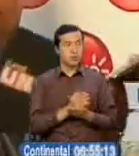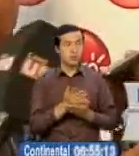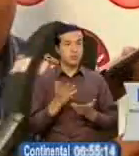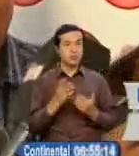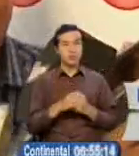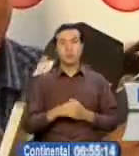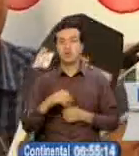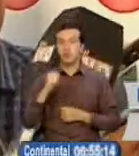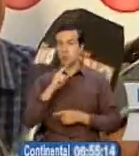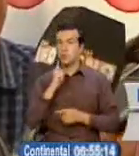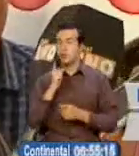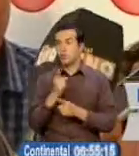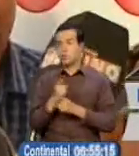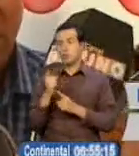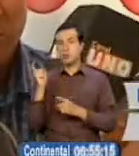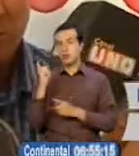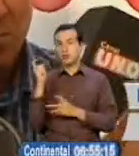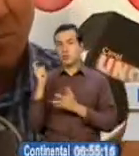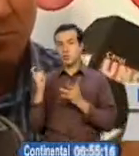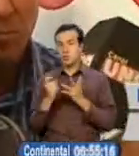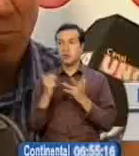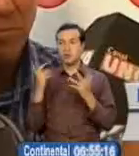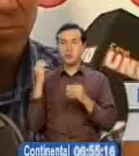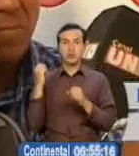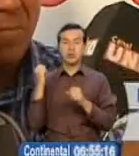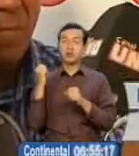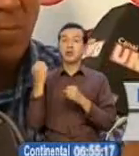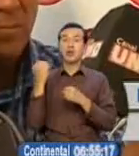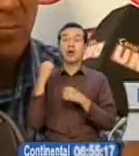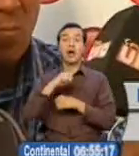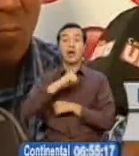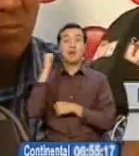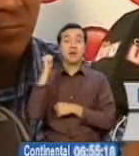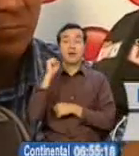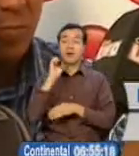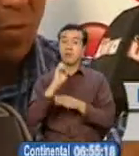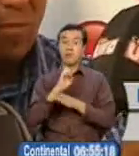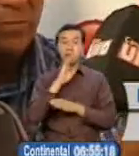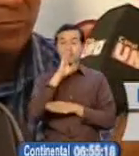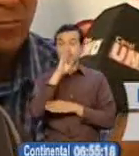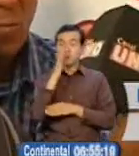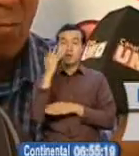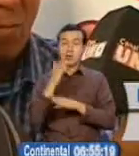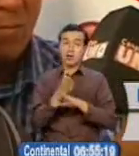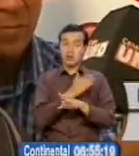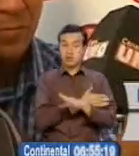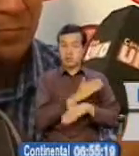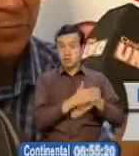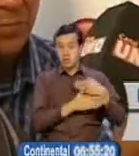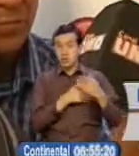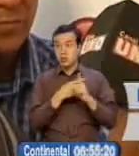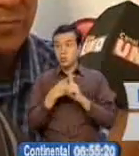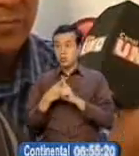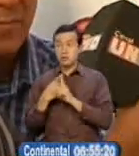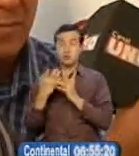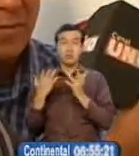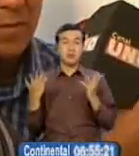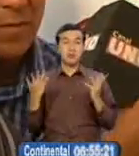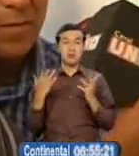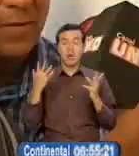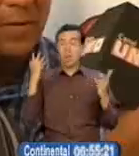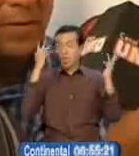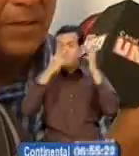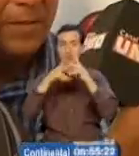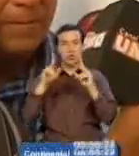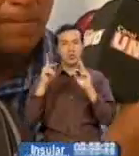Felipe. Sí, es lo que te digo, tenemos que tratar de ganarlo todo aquí en casa, como siempre lo hemos hecho, como siempre lo hemos venido haciendo y no nos podemos despistar